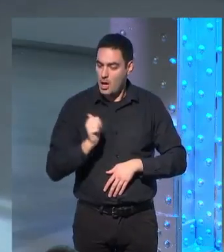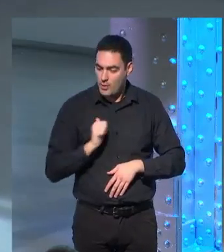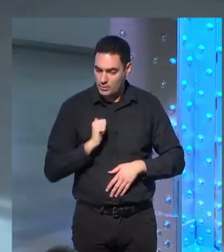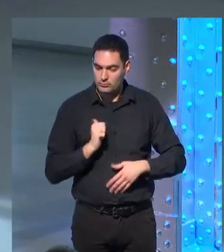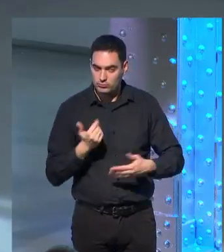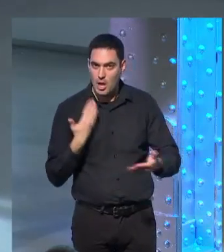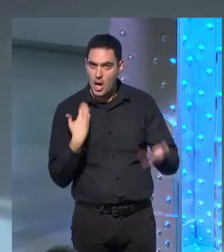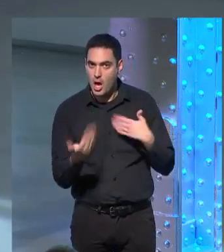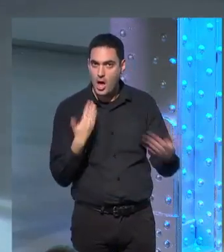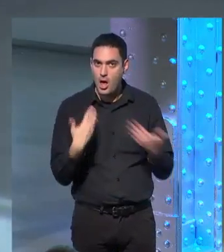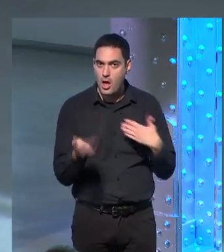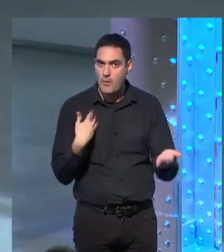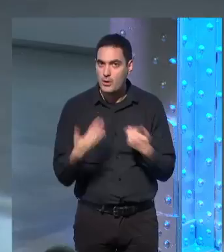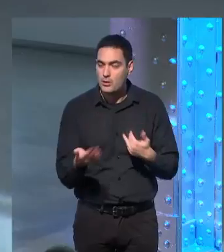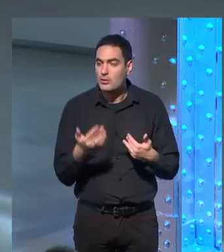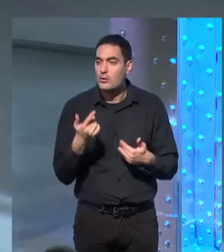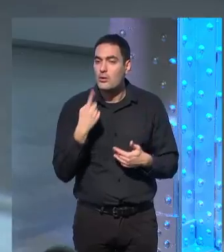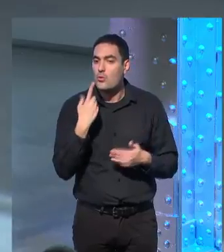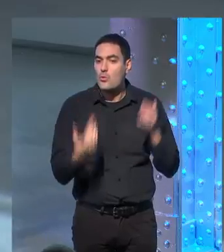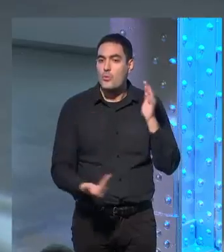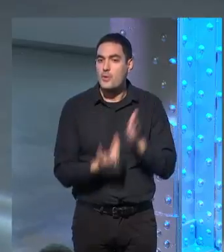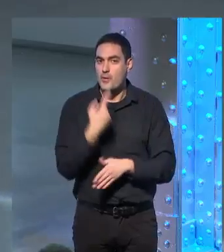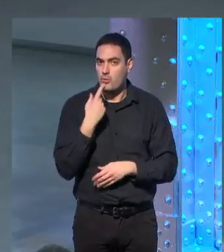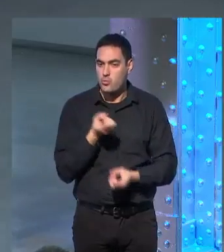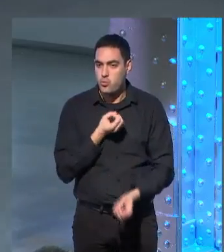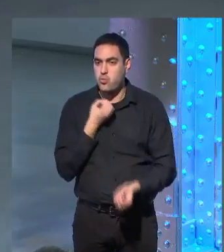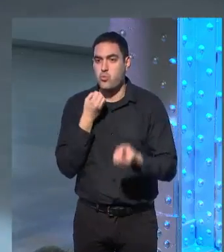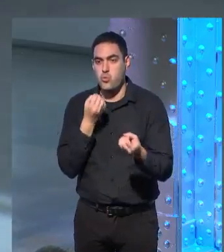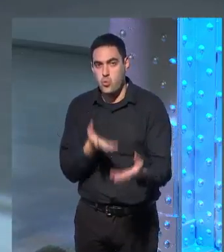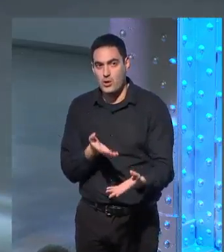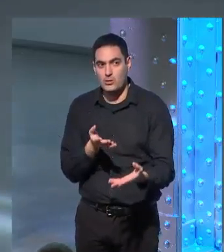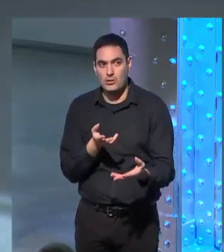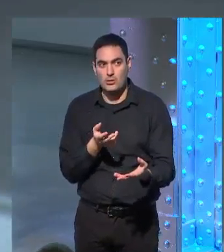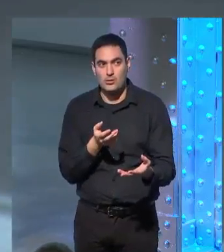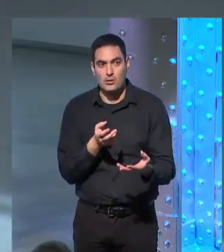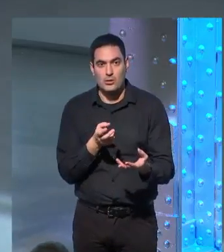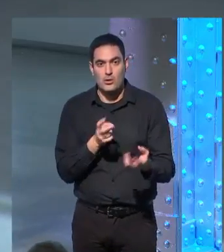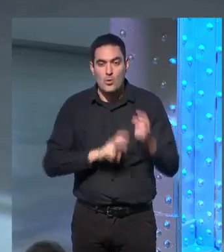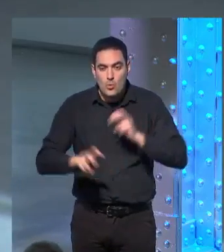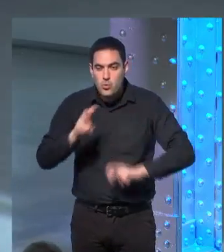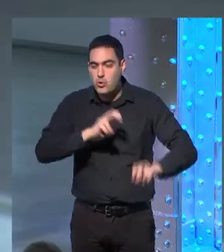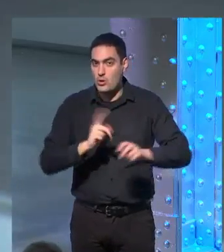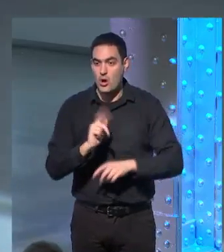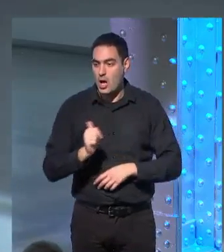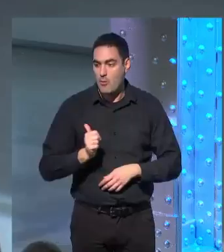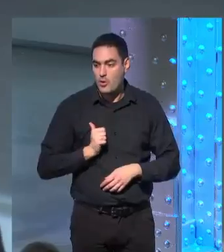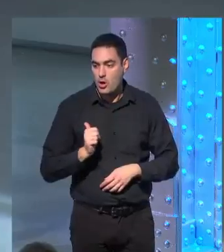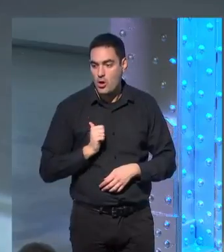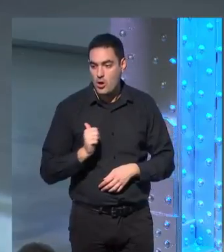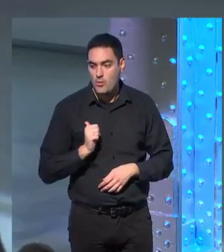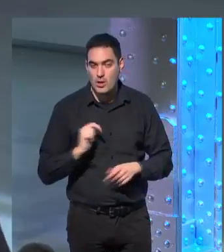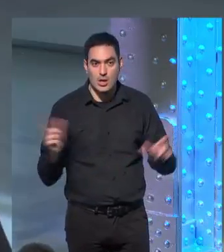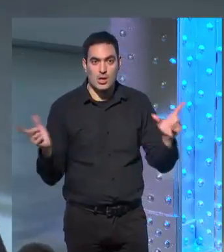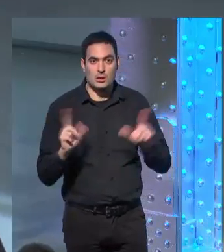oye, siéntate con tu hijo, en lugar de decirle un día, mira, te voy a contar cómo se buscan, qué son las fake news. No, aprovecha el momento, estás viendo